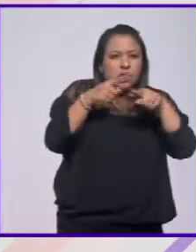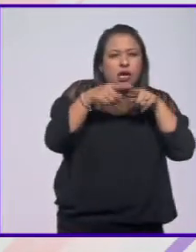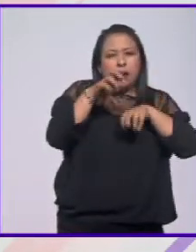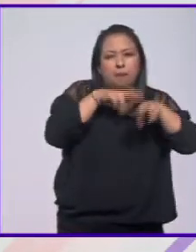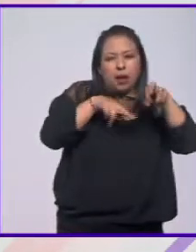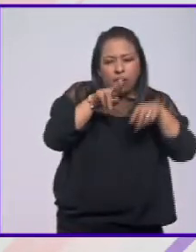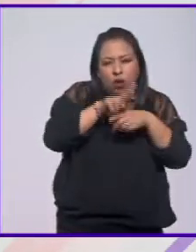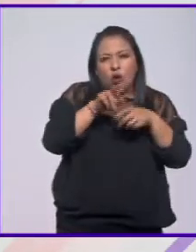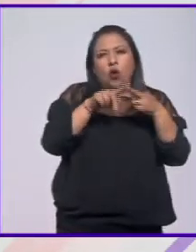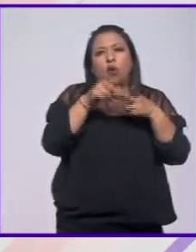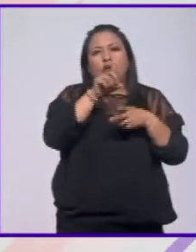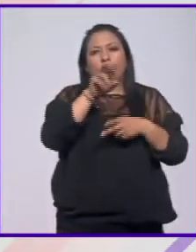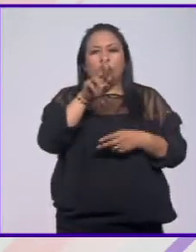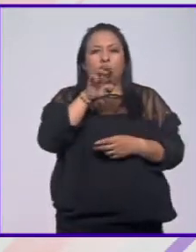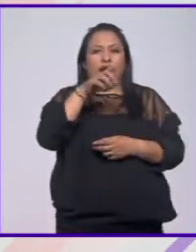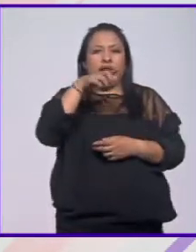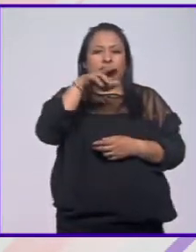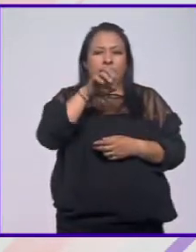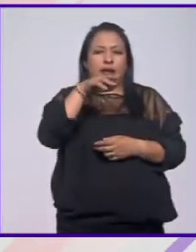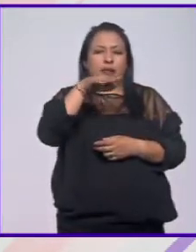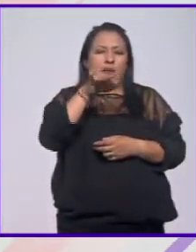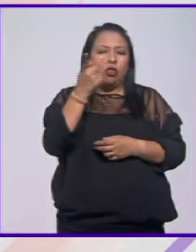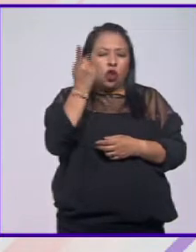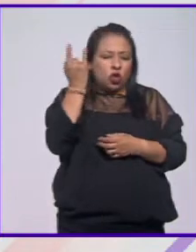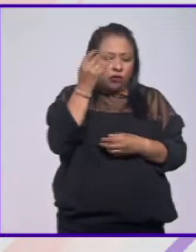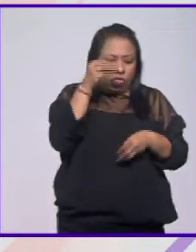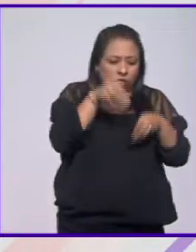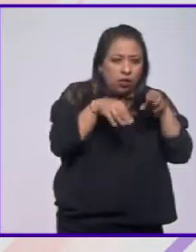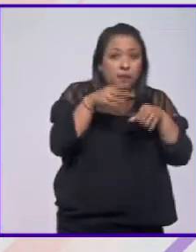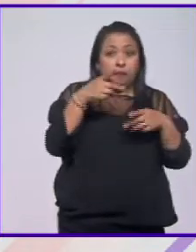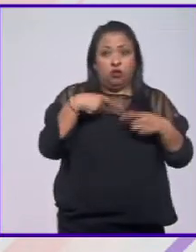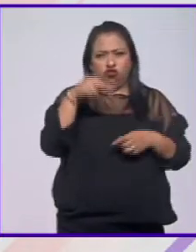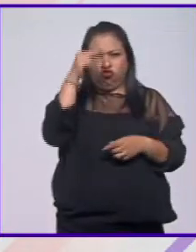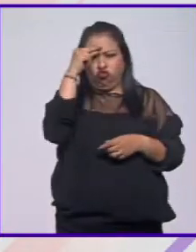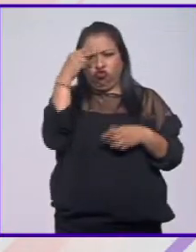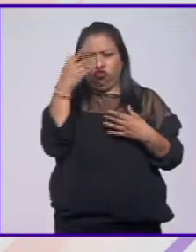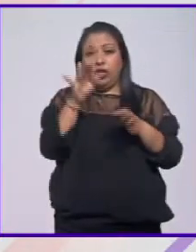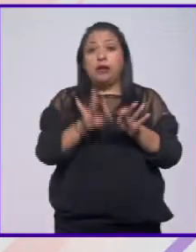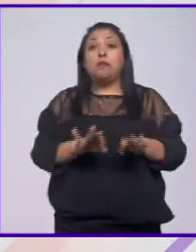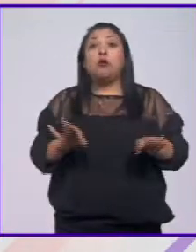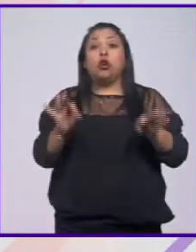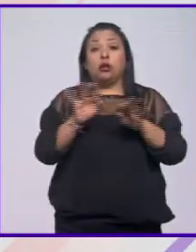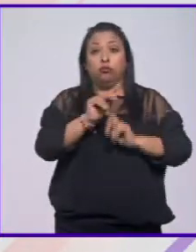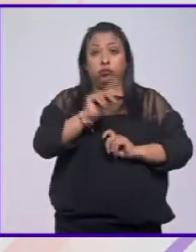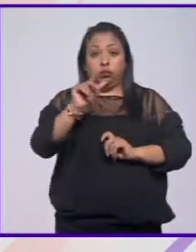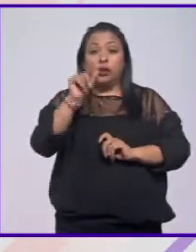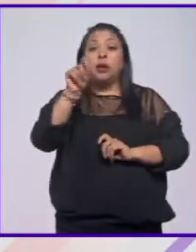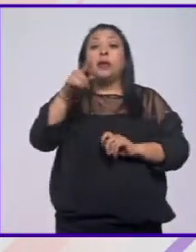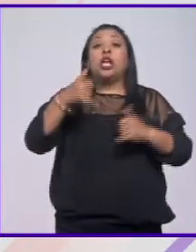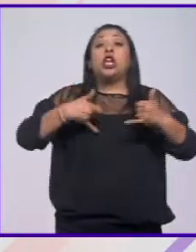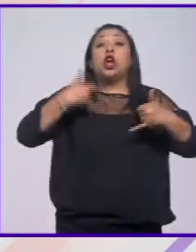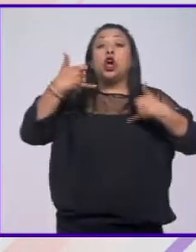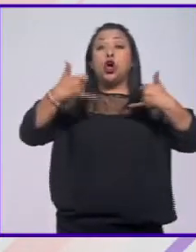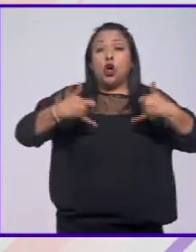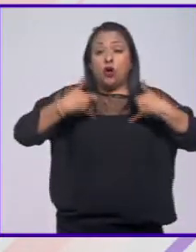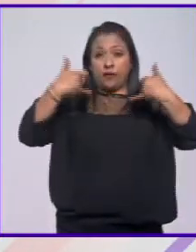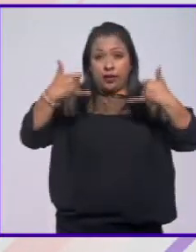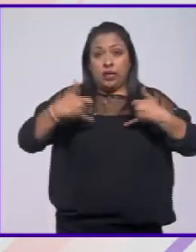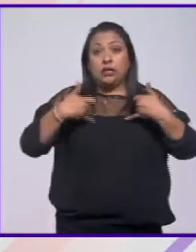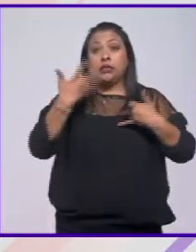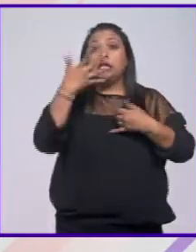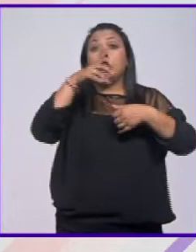y por el doctor Enrique Márquez, en donde intelectuales de gran talla, pero también jóvenes creadores,